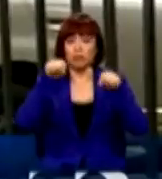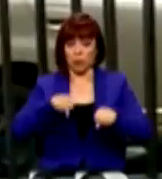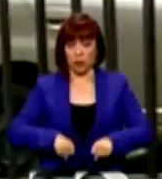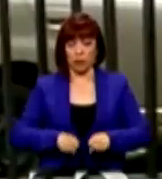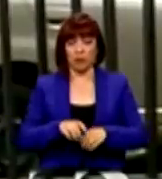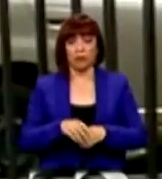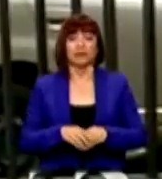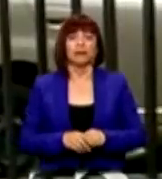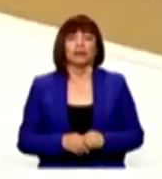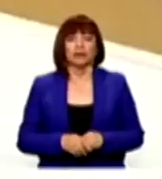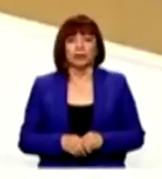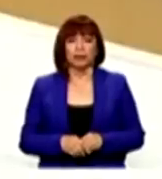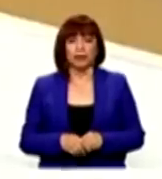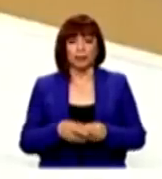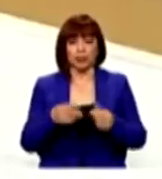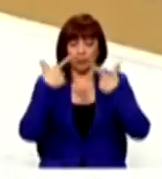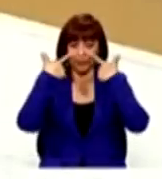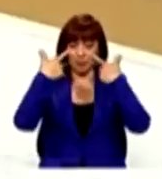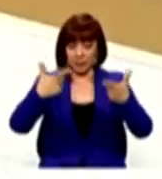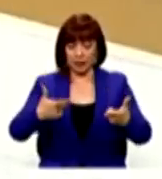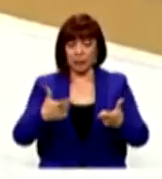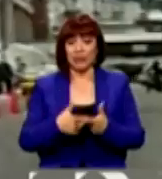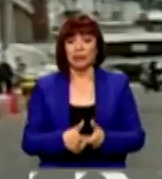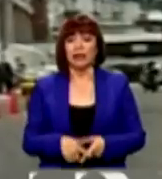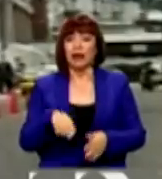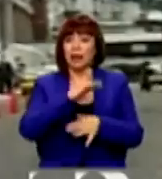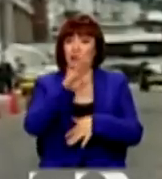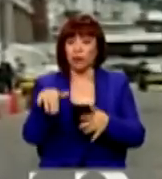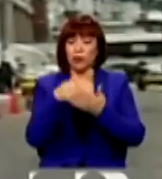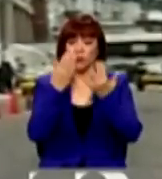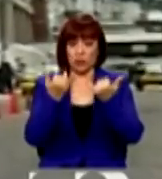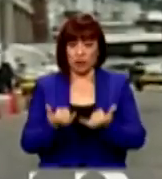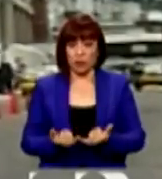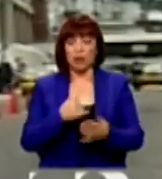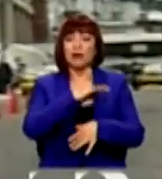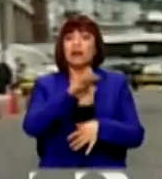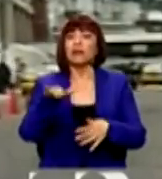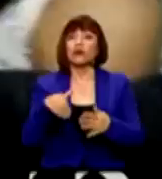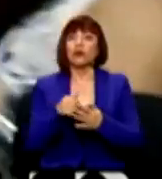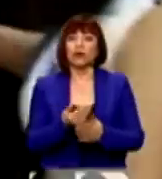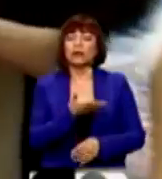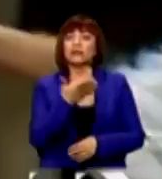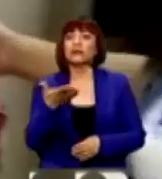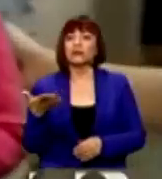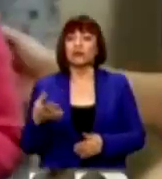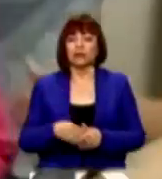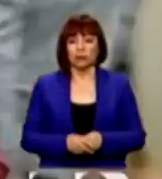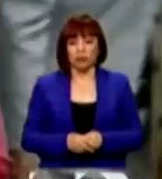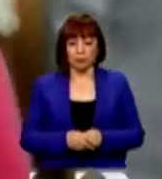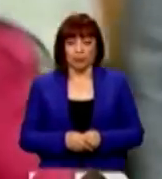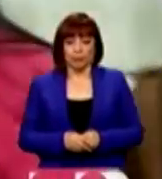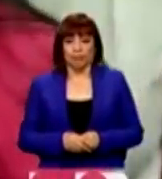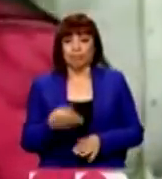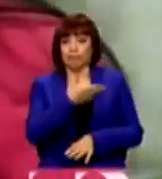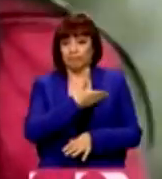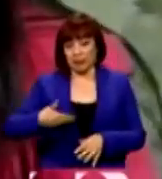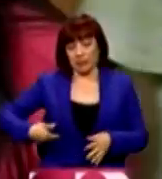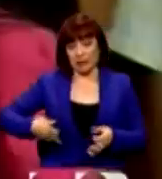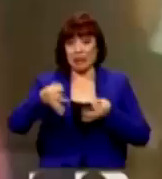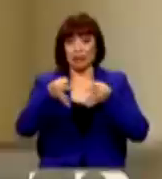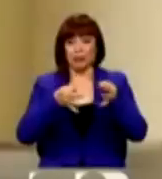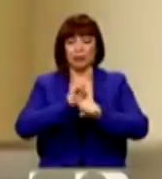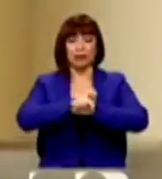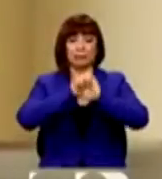Vigilancia y control no solo en sus actos, advierte Maldonado, sino también en sus patrimonios. La titular de la judicatura quiso dejarlo